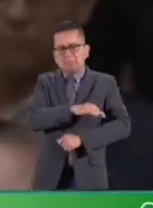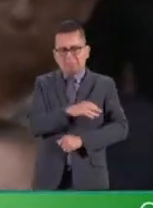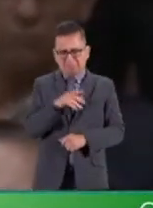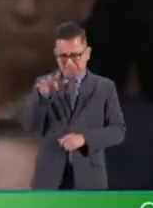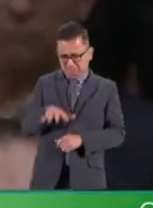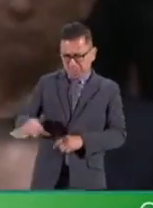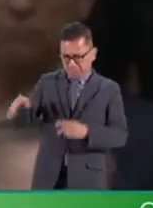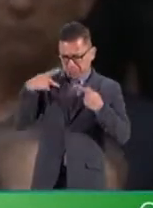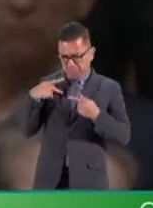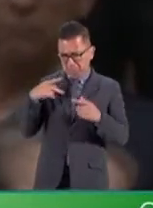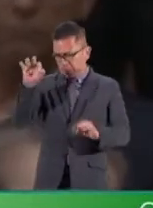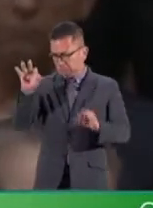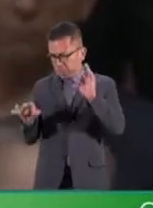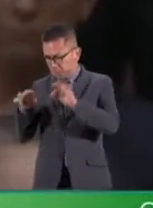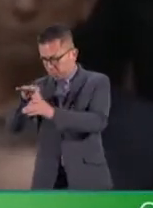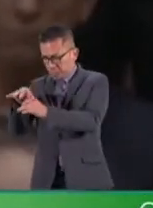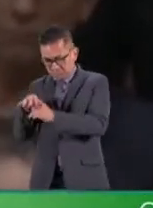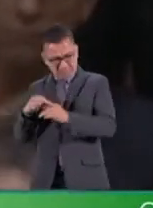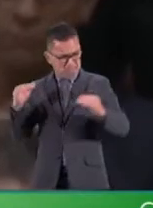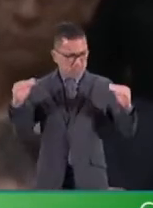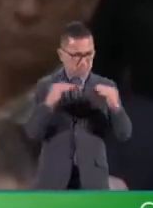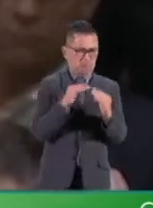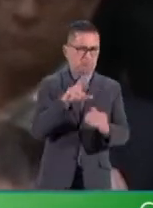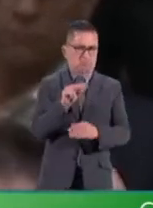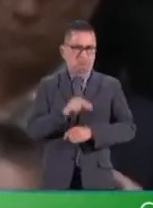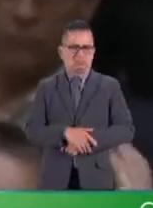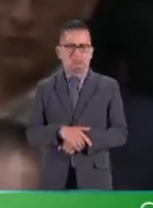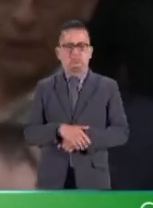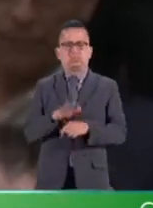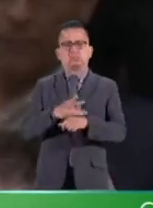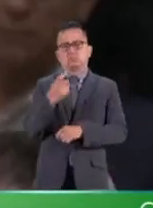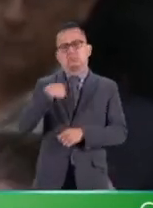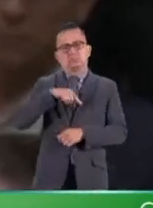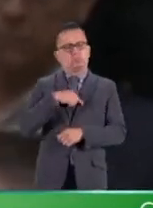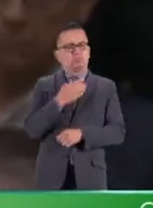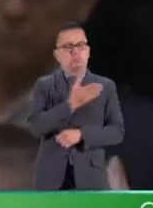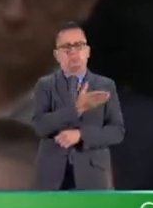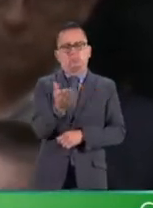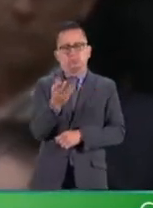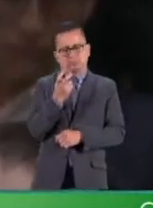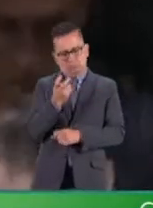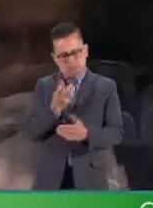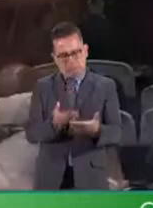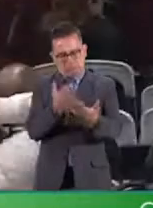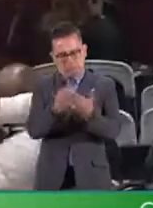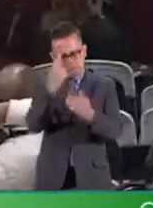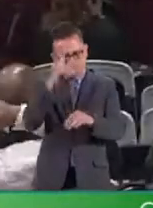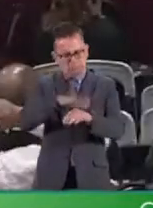el voto de las personas. Así que por eso mismo pedimos la votación de estas